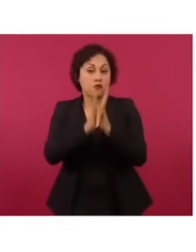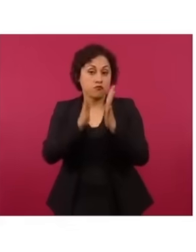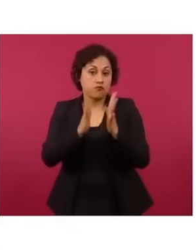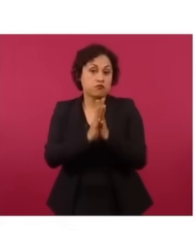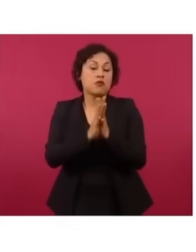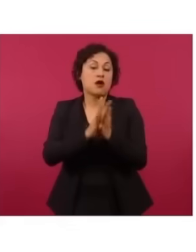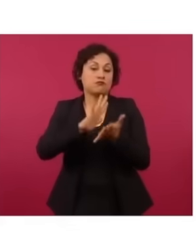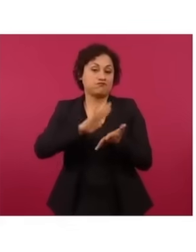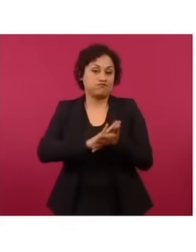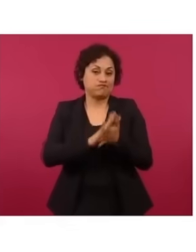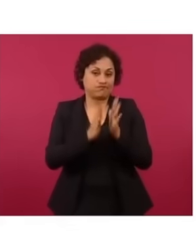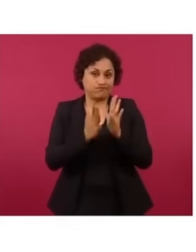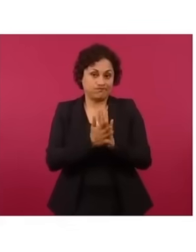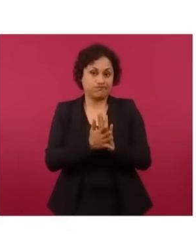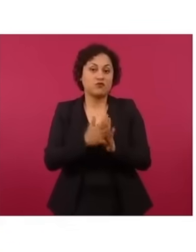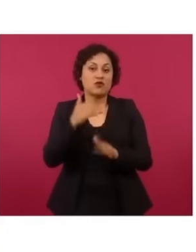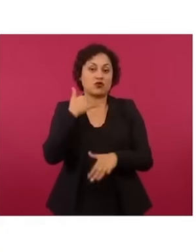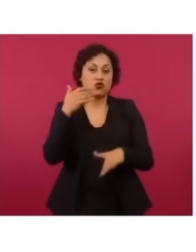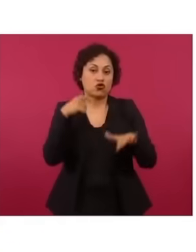corrupción.